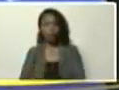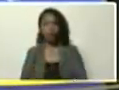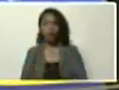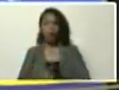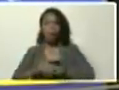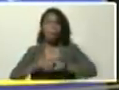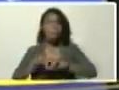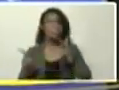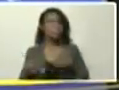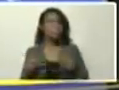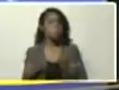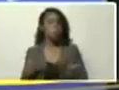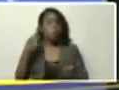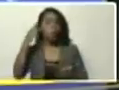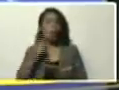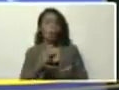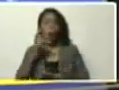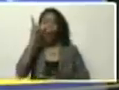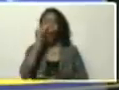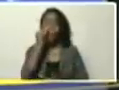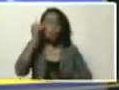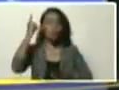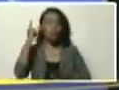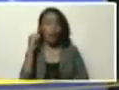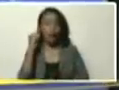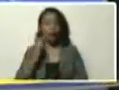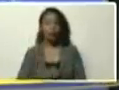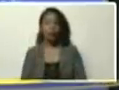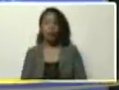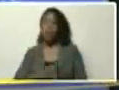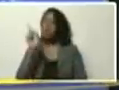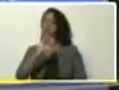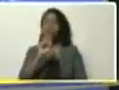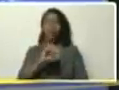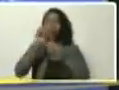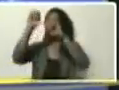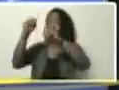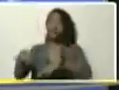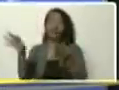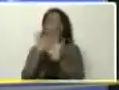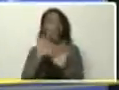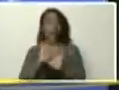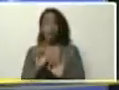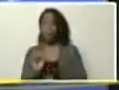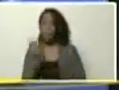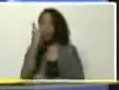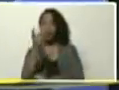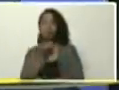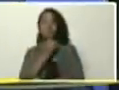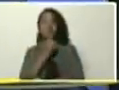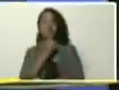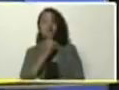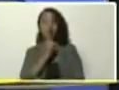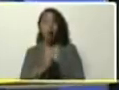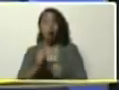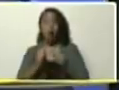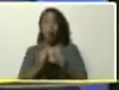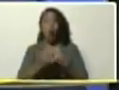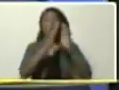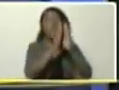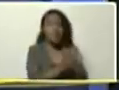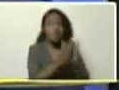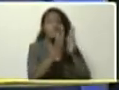Pero Bolívar y sus hombres y mujeres no renunciaron ante la primera dificultad. Se